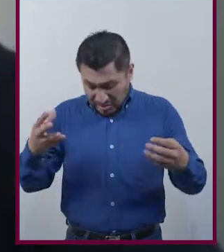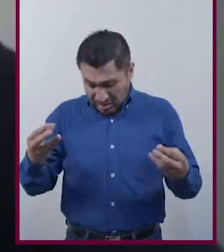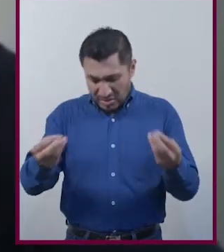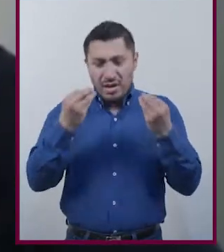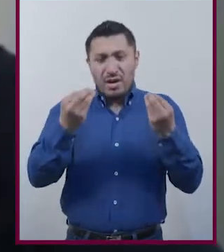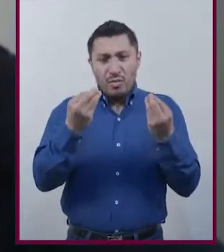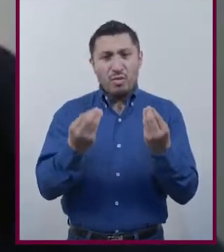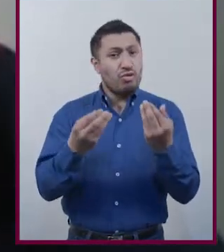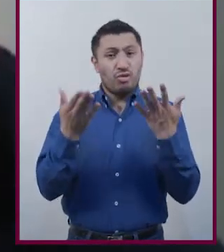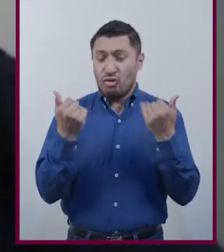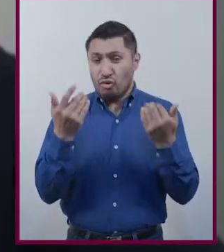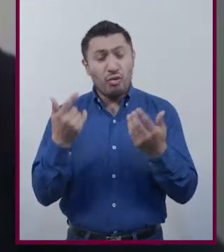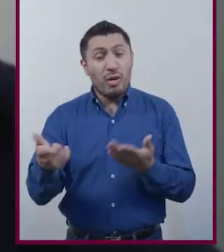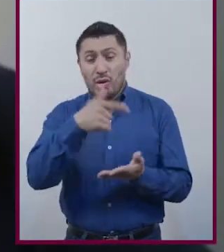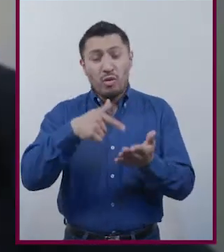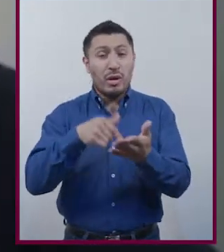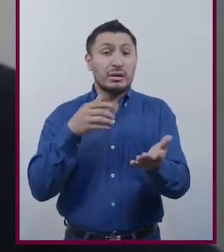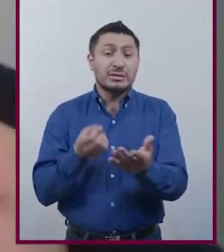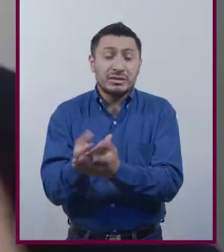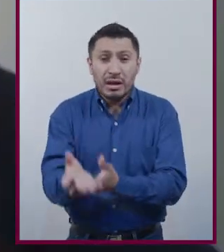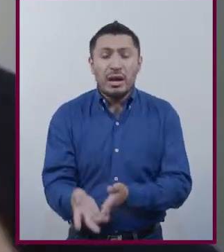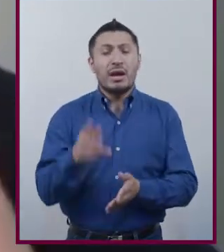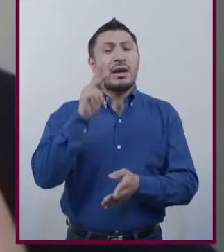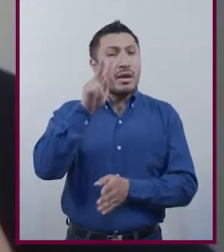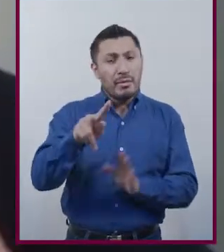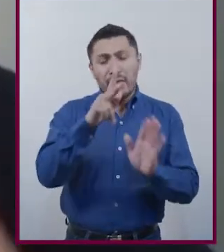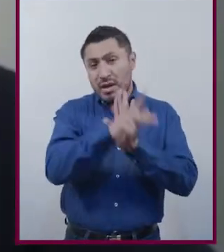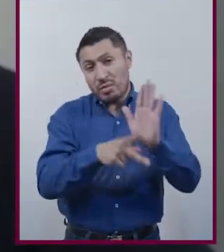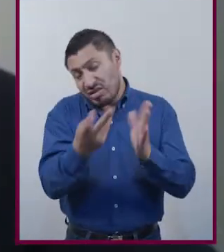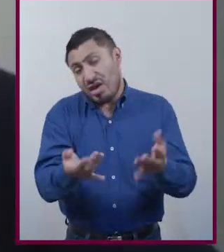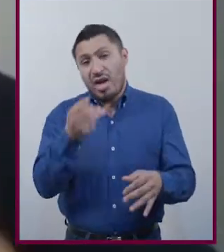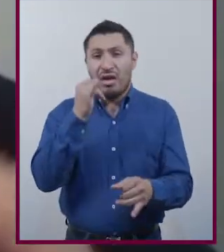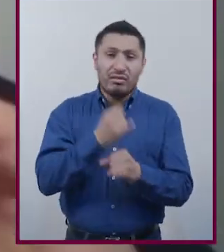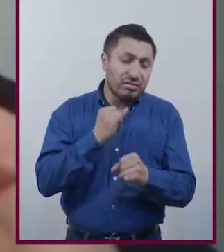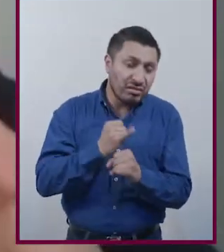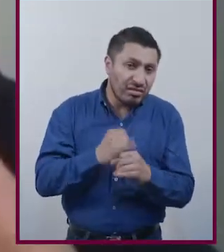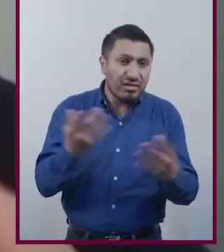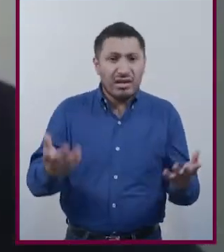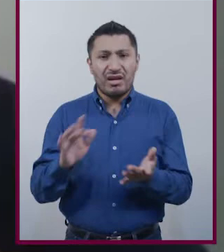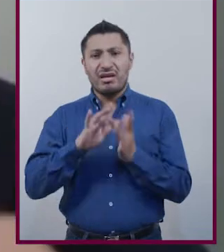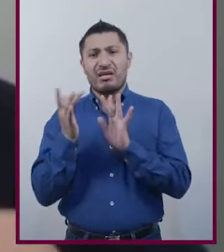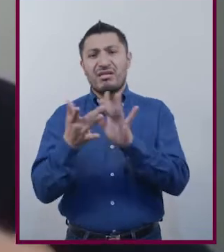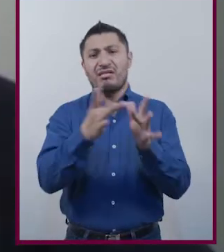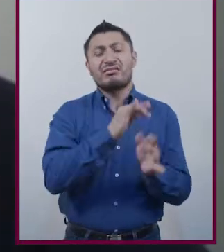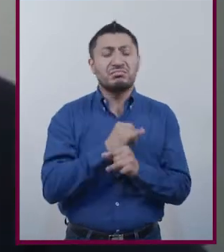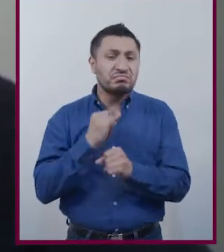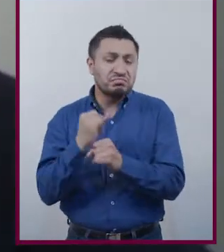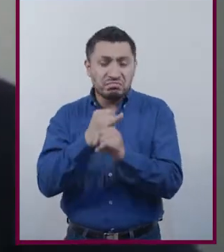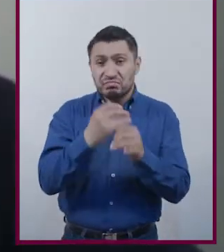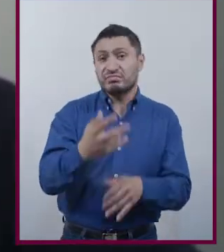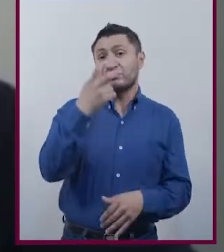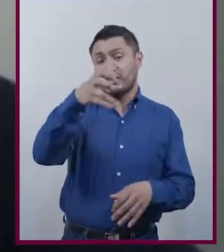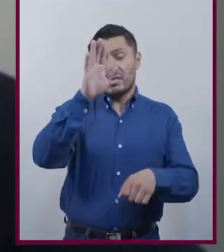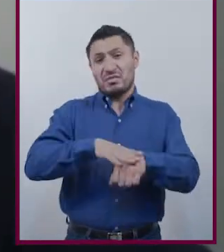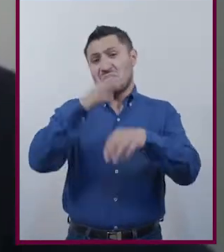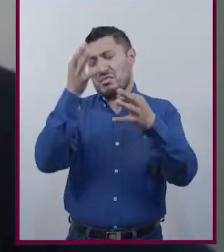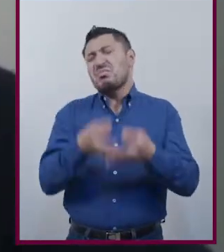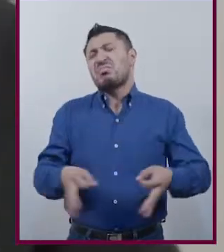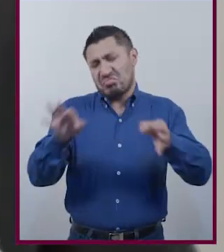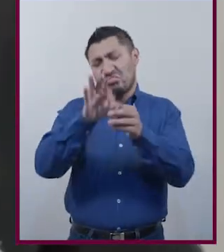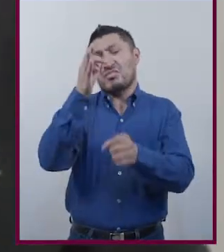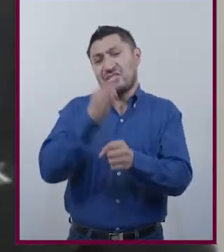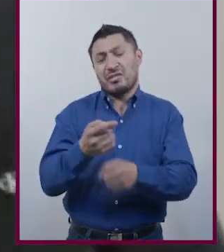tenemos como lugares para salir, ver videos, ver internet, redes sociales, y esos son los principales que